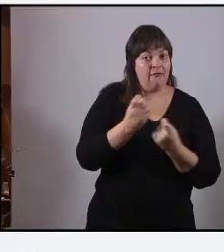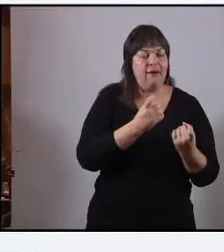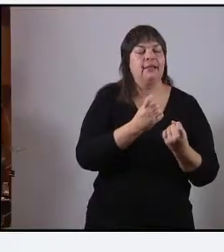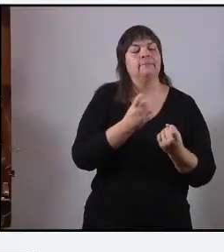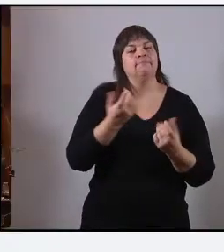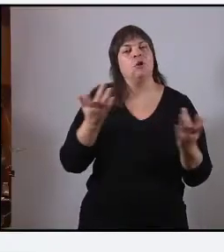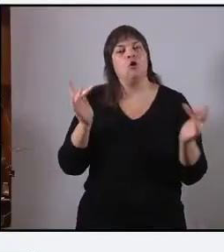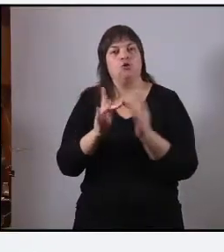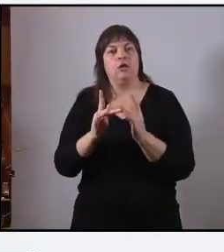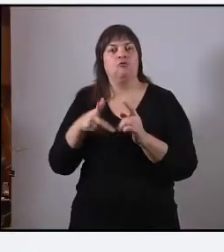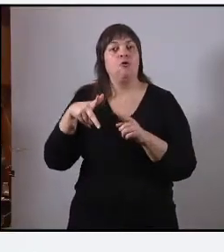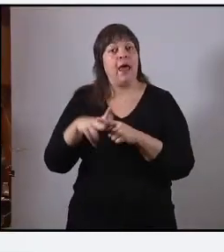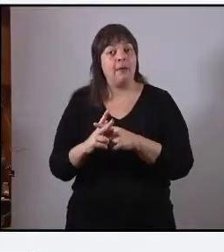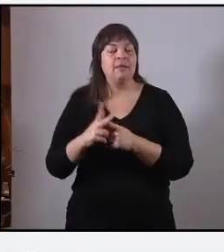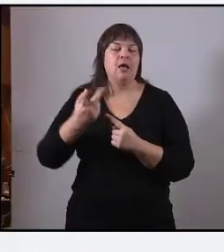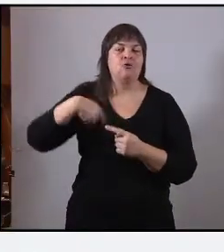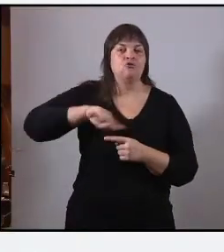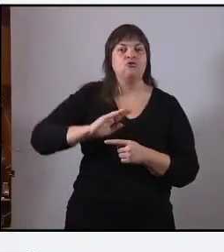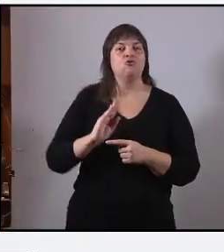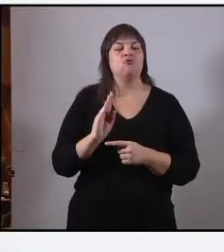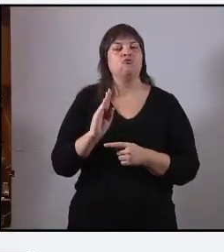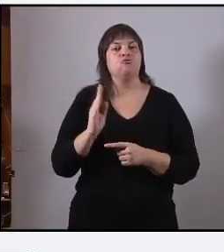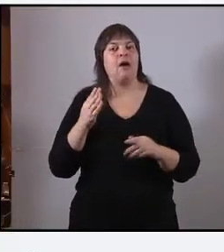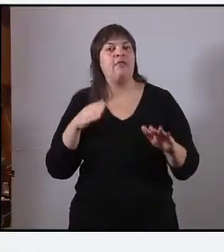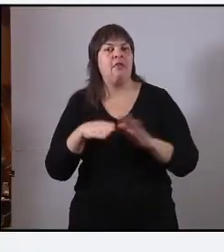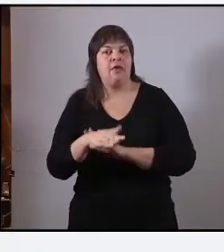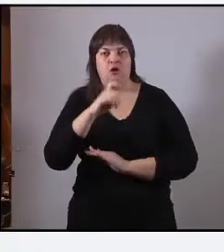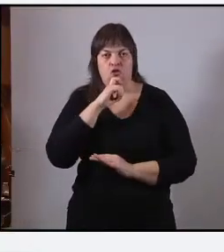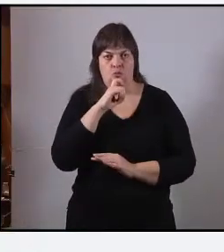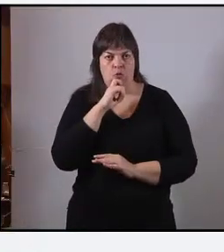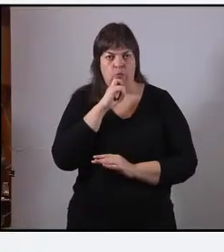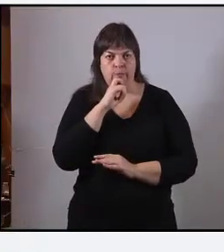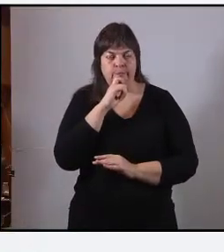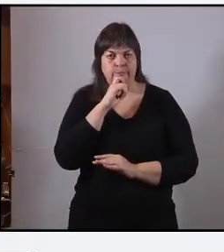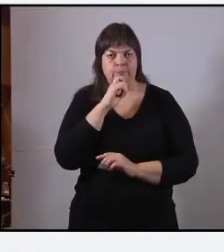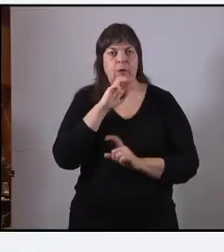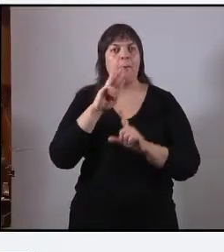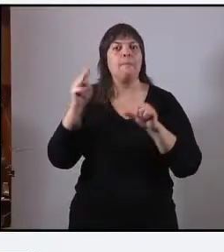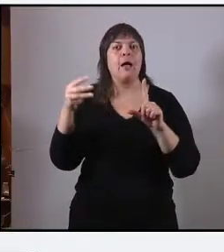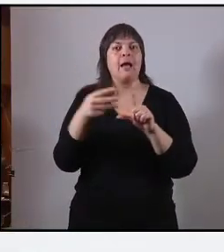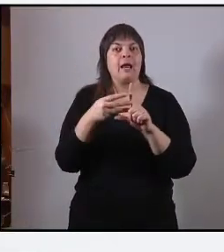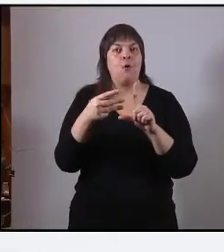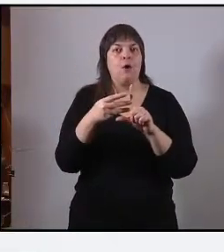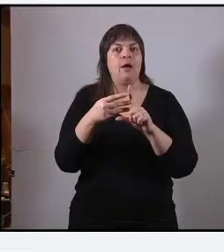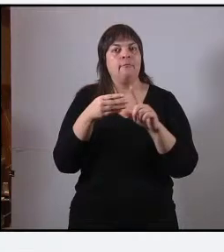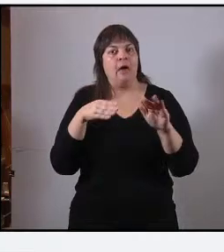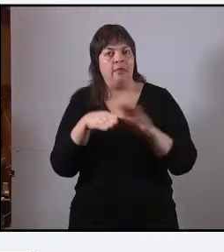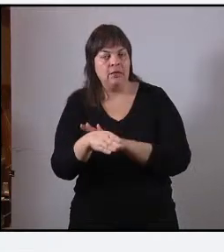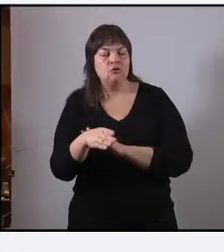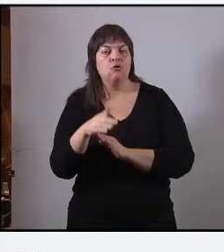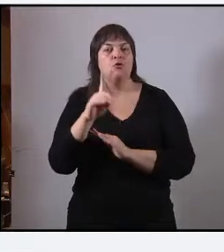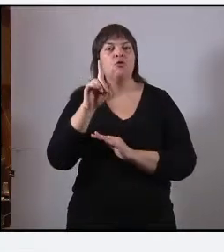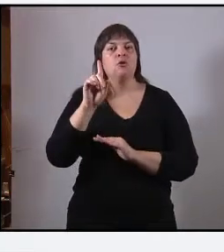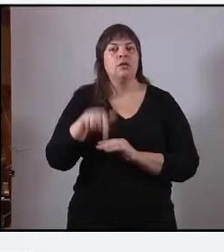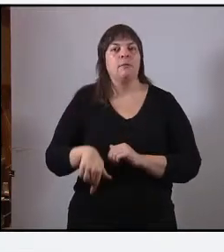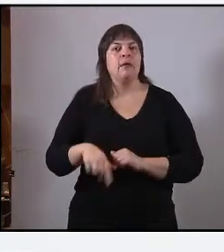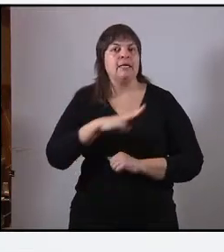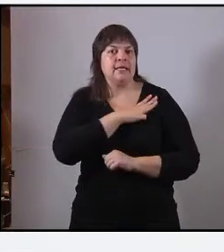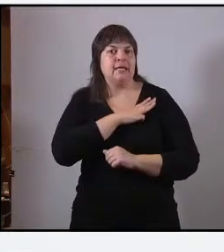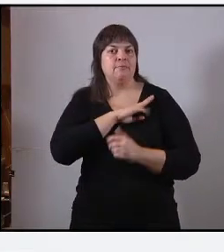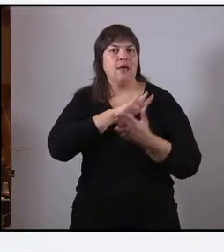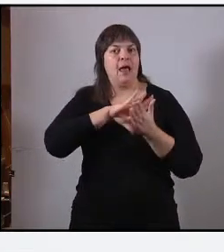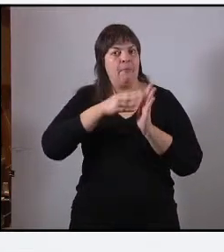una herramienta a la que vamos a poder acceder a través de la página web y de la aplicación del SESPE,